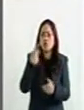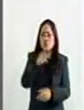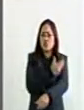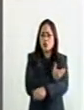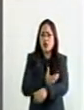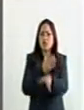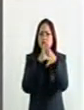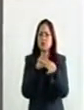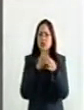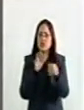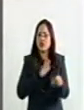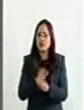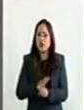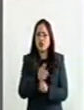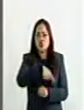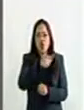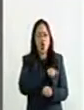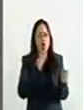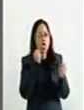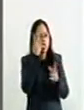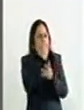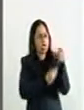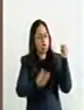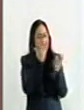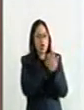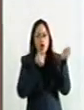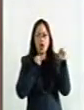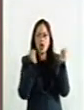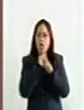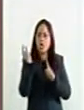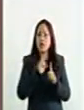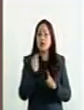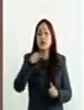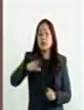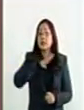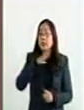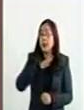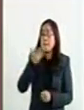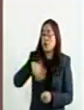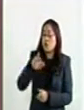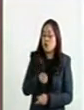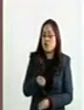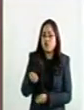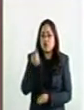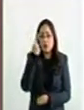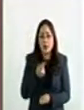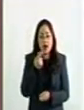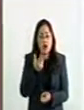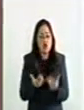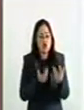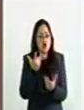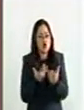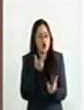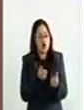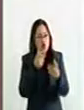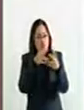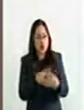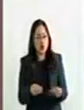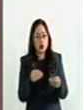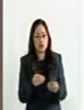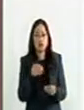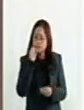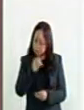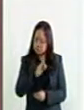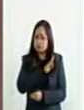trabajo, mientras todos corrieron a ponerse a salvo, Gonzalo buscó un extinguidor para controlar el incendio. Si bien logró